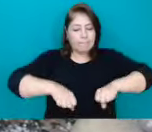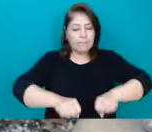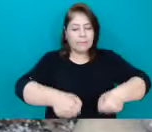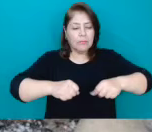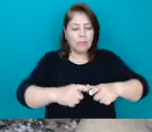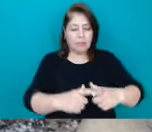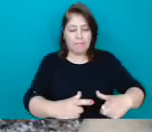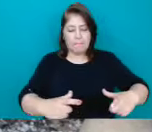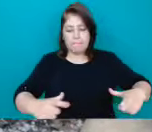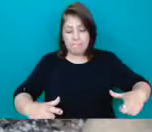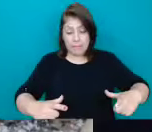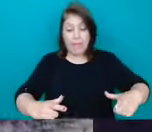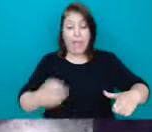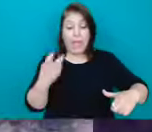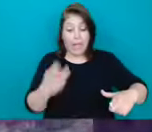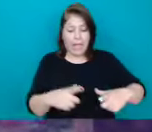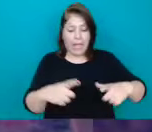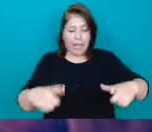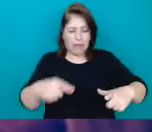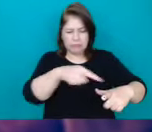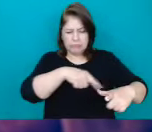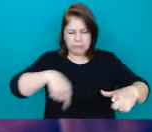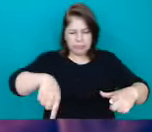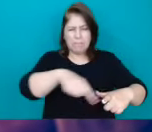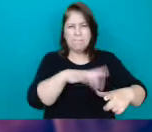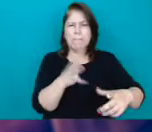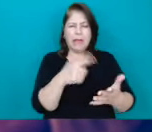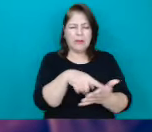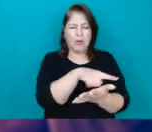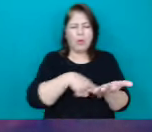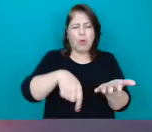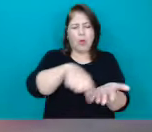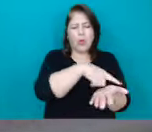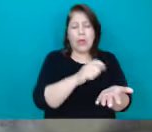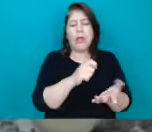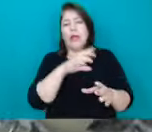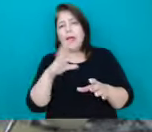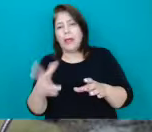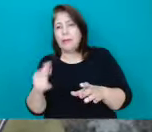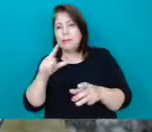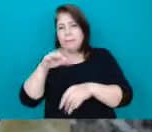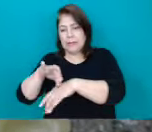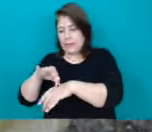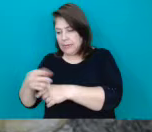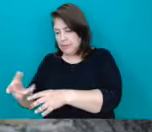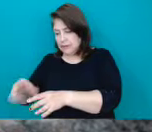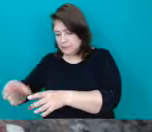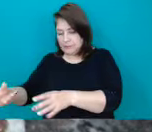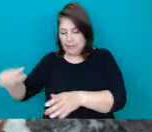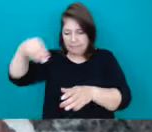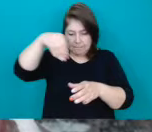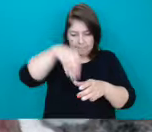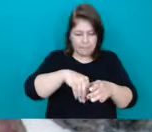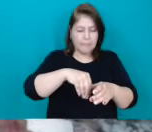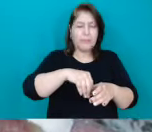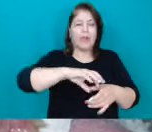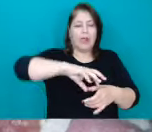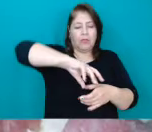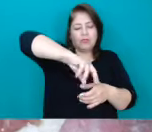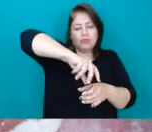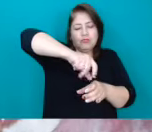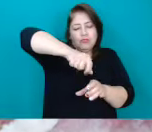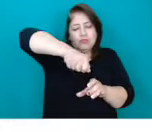cada rodaja no muy fina. Con esto formamos círculos del tamaño de una mano. Lo rellenamos con la carne adobada y